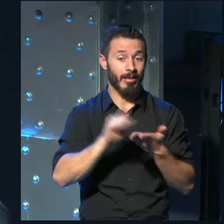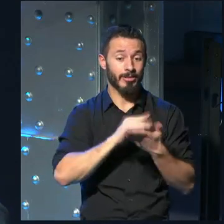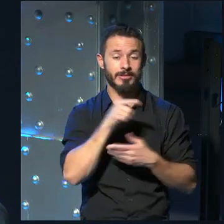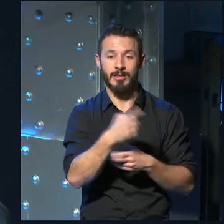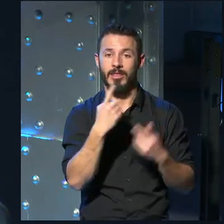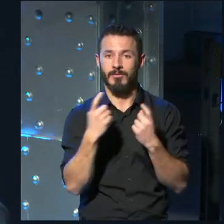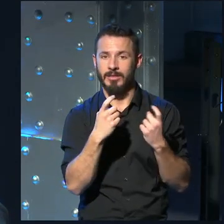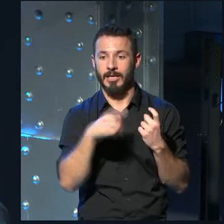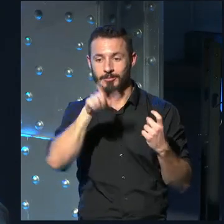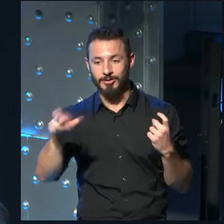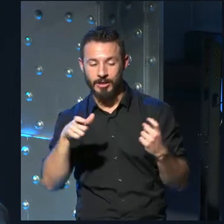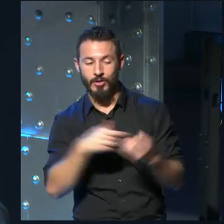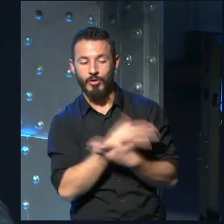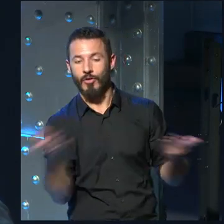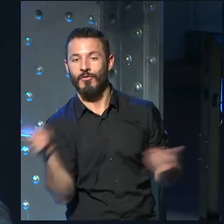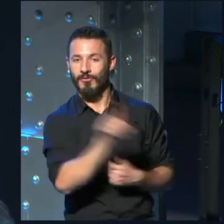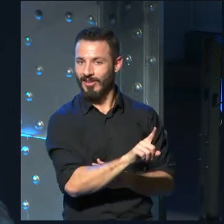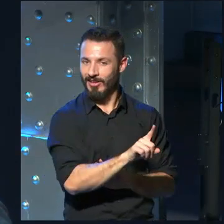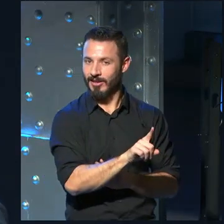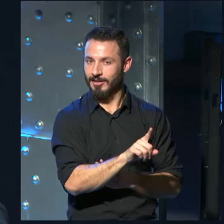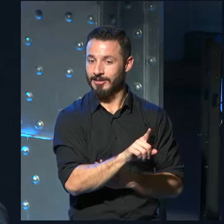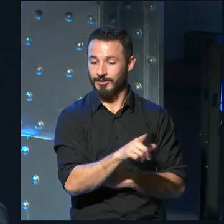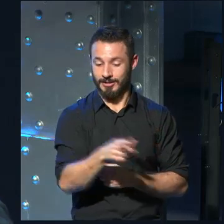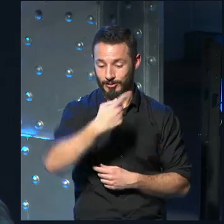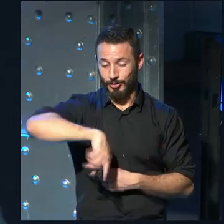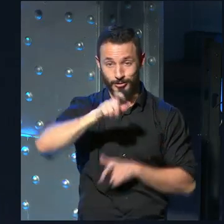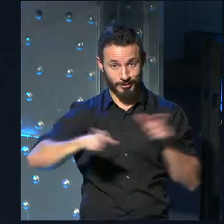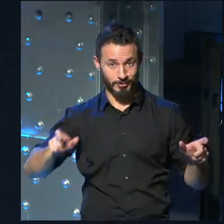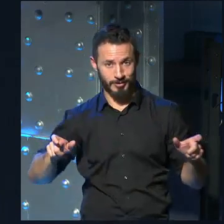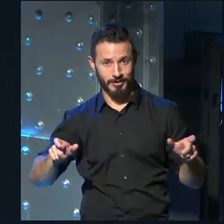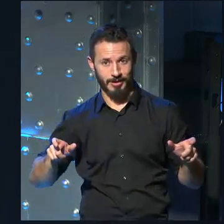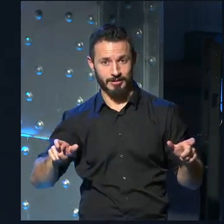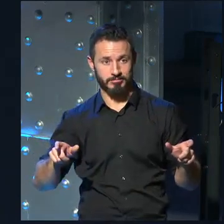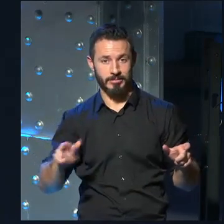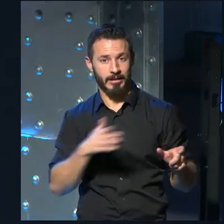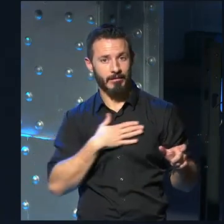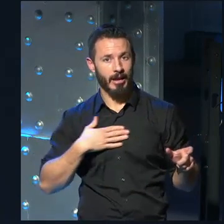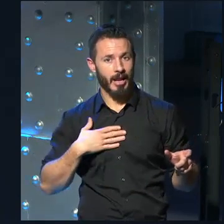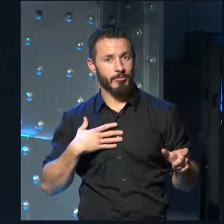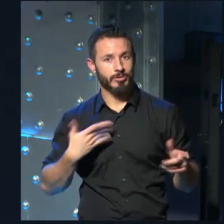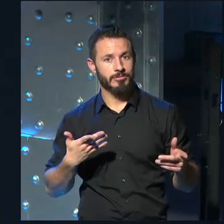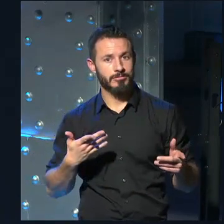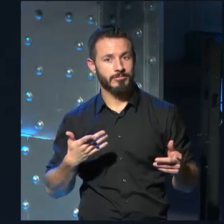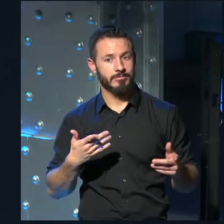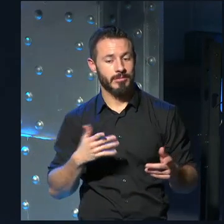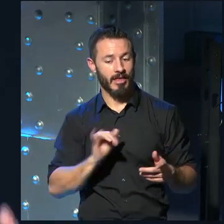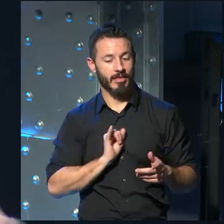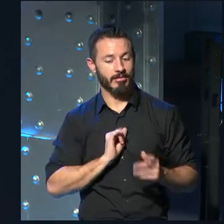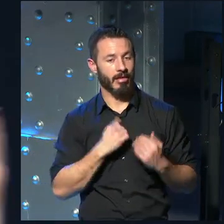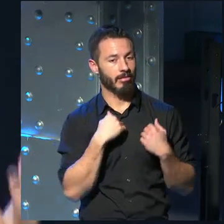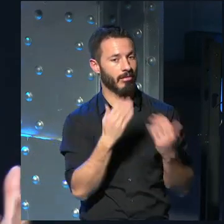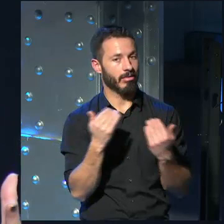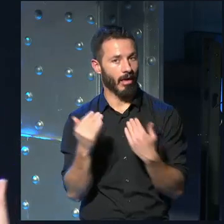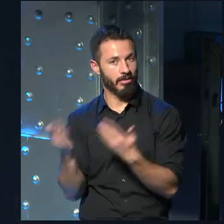necesita de la confianza y de que nosotros, los ciudadanos, estemos dispuestos a ceder nuestra identidad para que esos